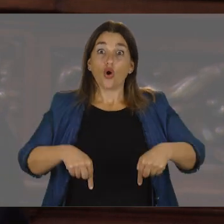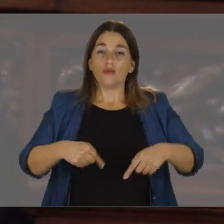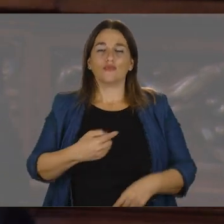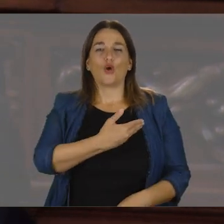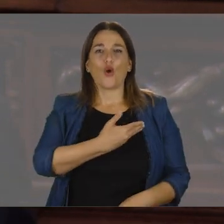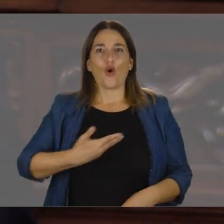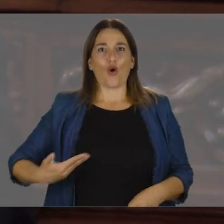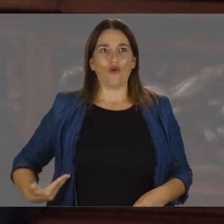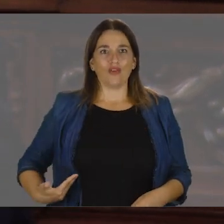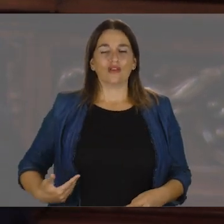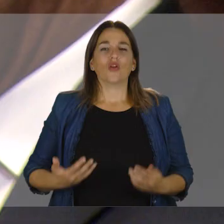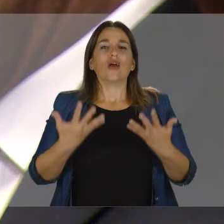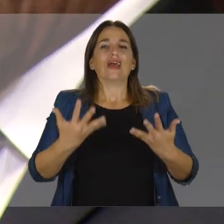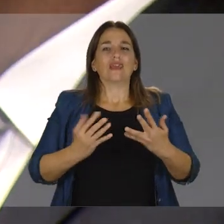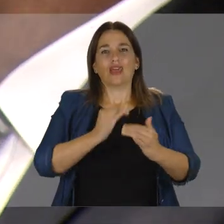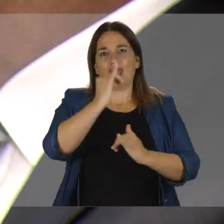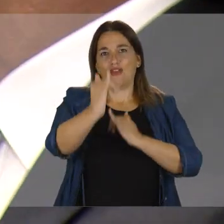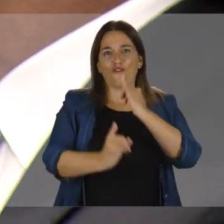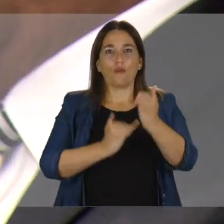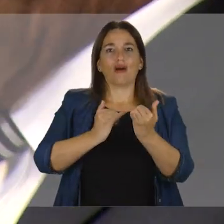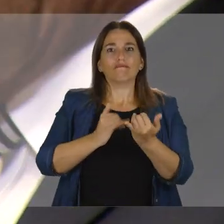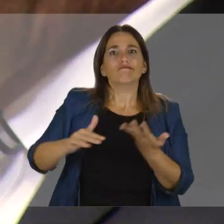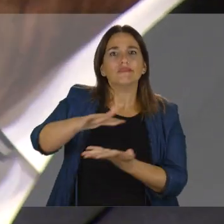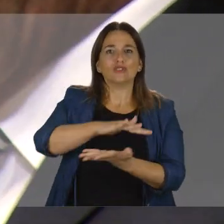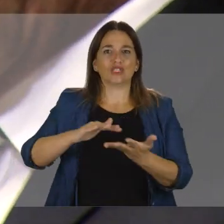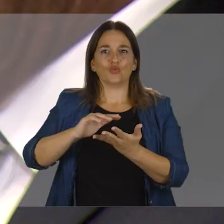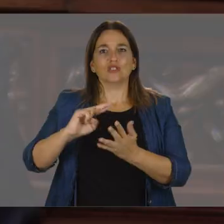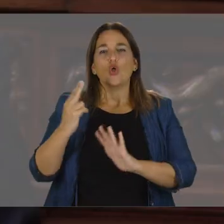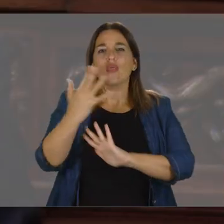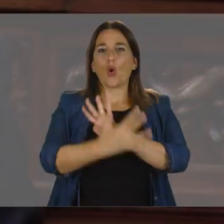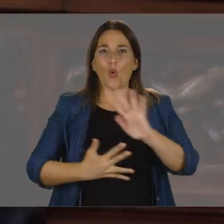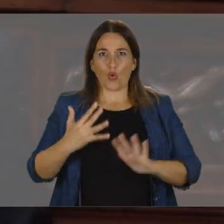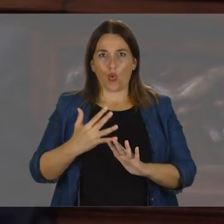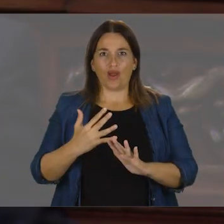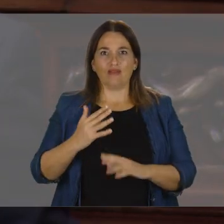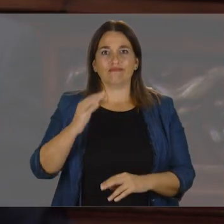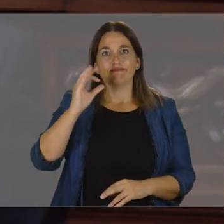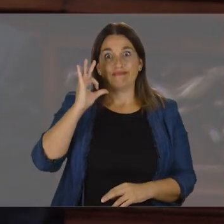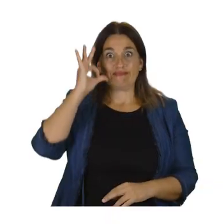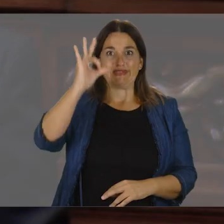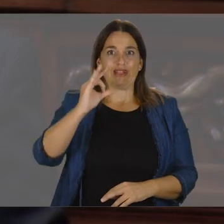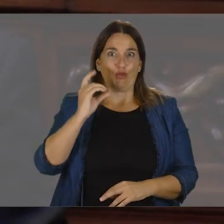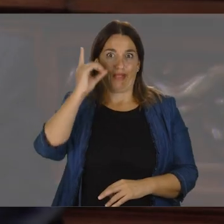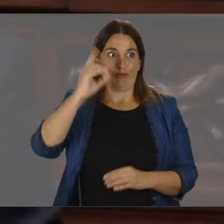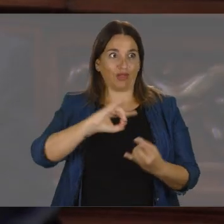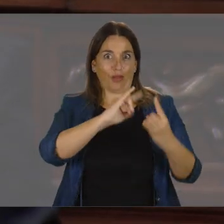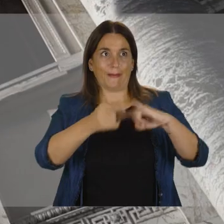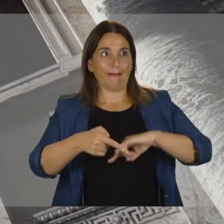Hoy viene aquí el gobierno a informar el Estado de la República a los representantes del pueblo.